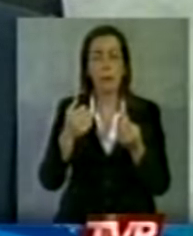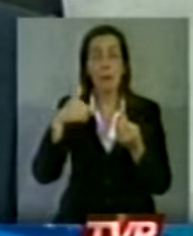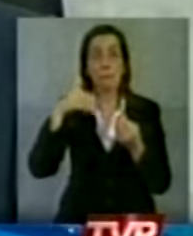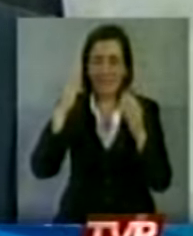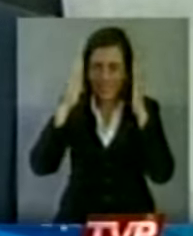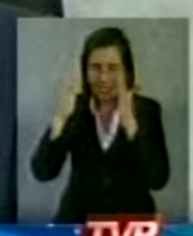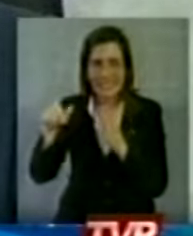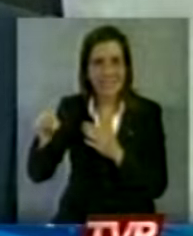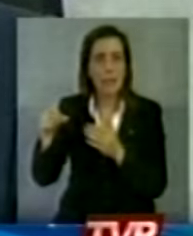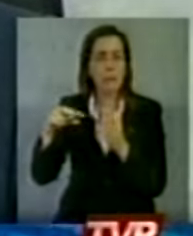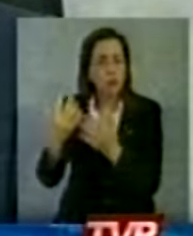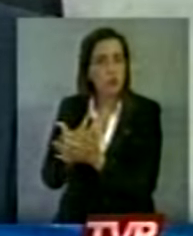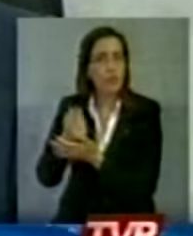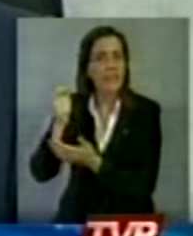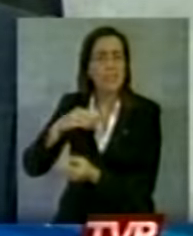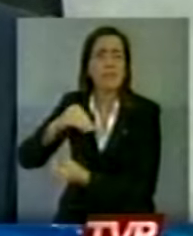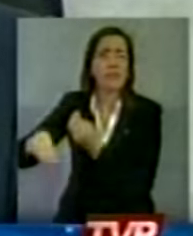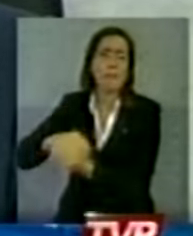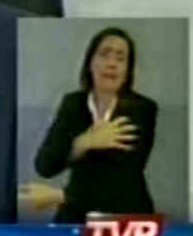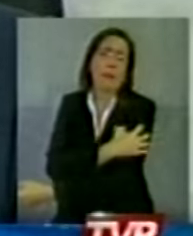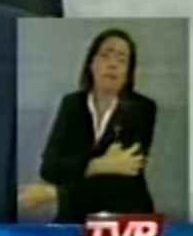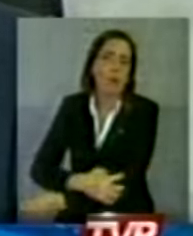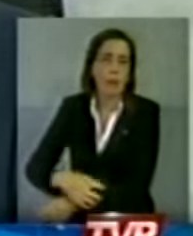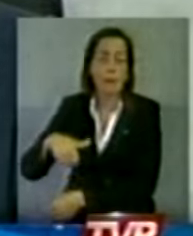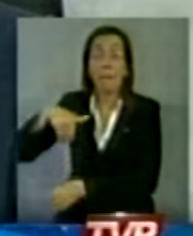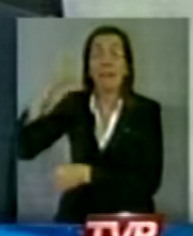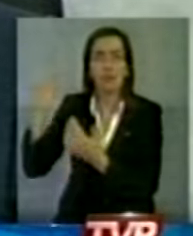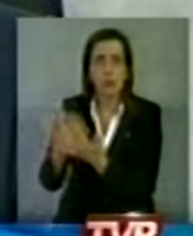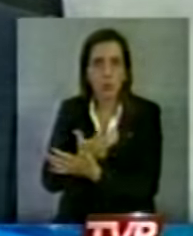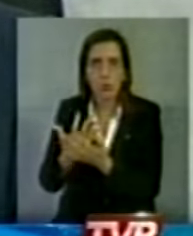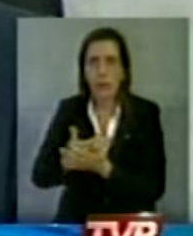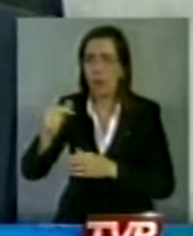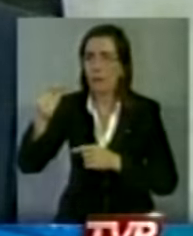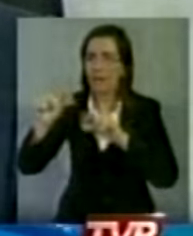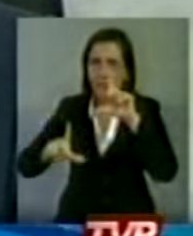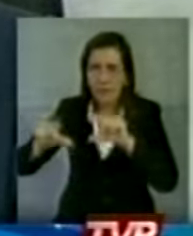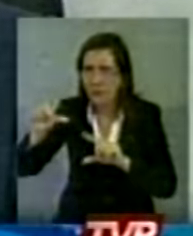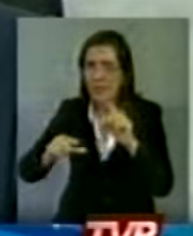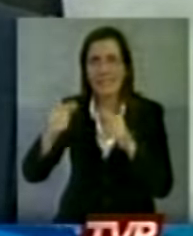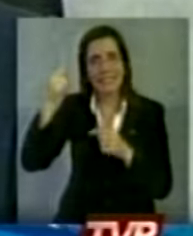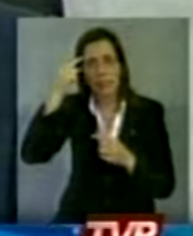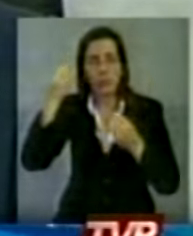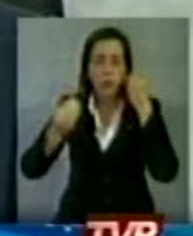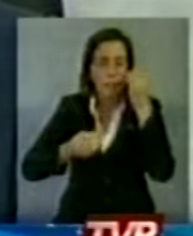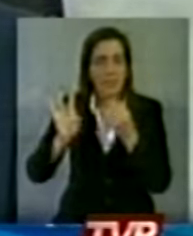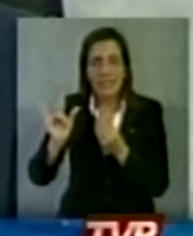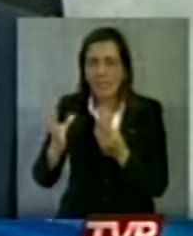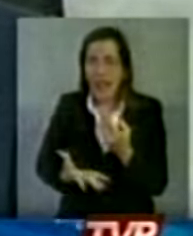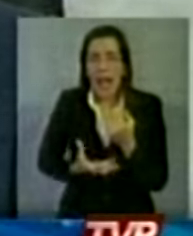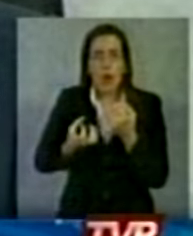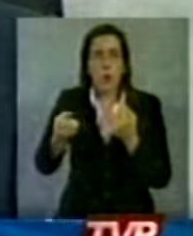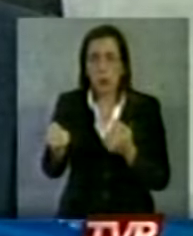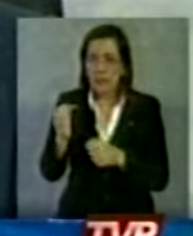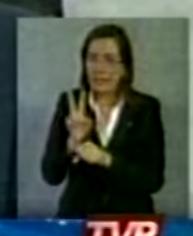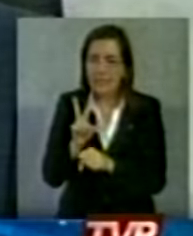manera directa a las familias más necesitadas, quienes tienen invariablemente más dificultades y restricciones